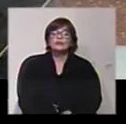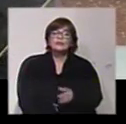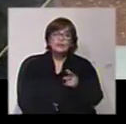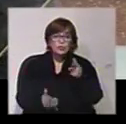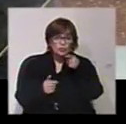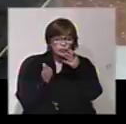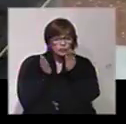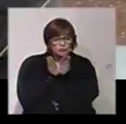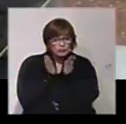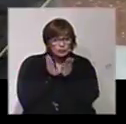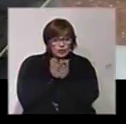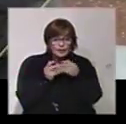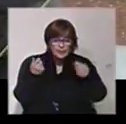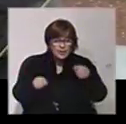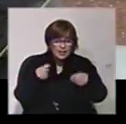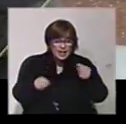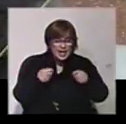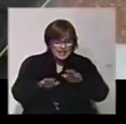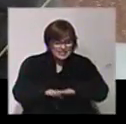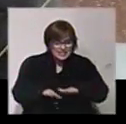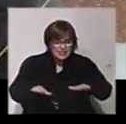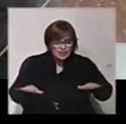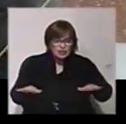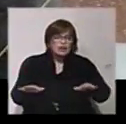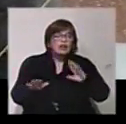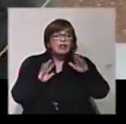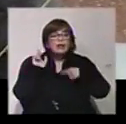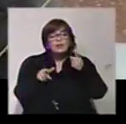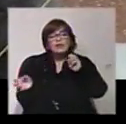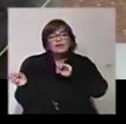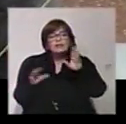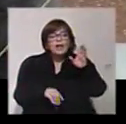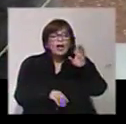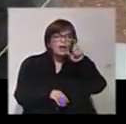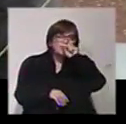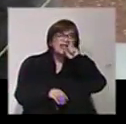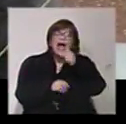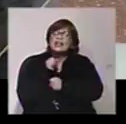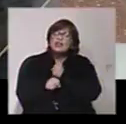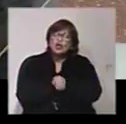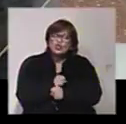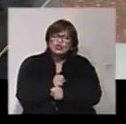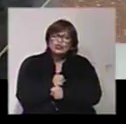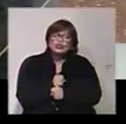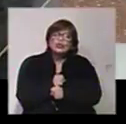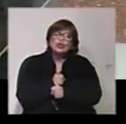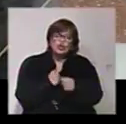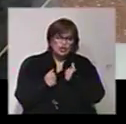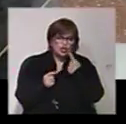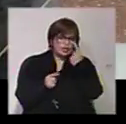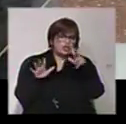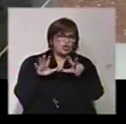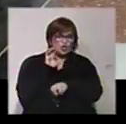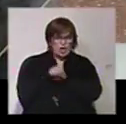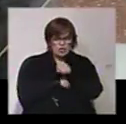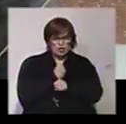Estudiaste batería ya de chiquito, ¿no? Y después te fuiste a Buenos Aires, ¿a qué edad? Me fui a Buenos Aires a los 18.